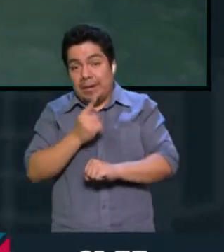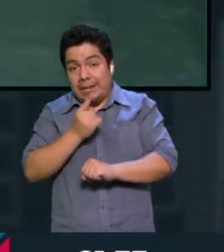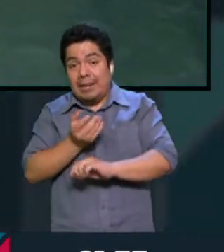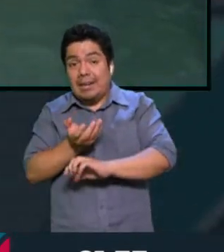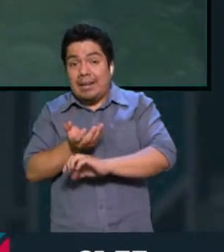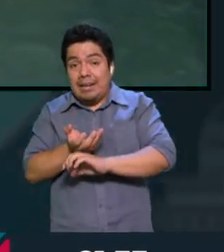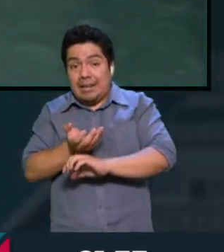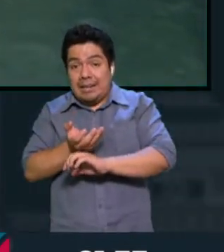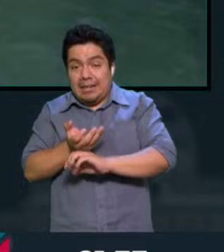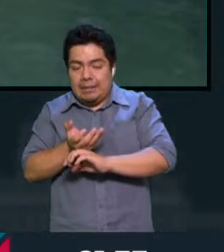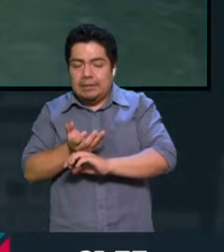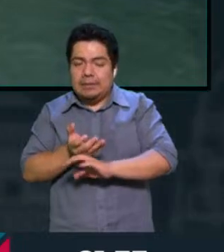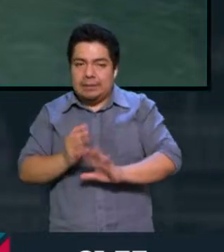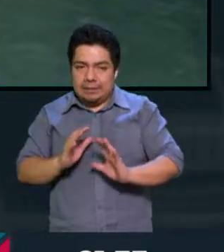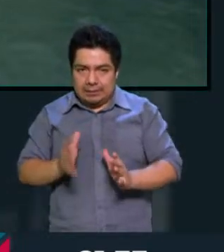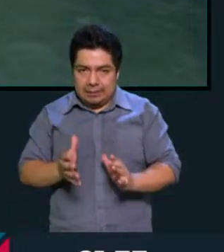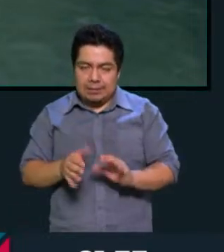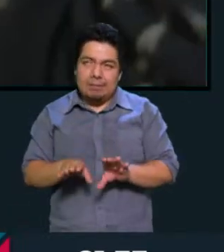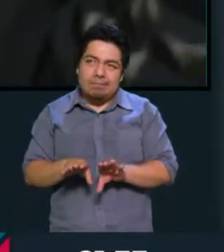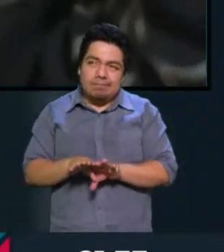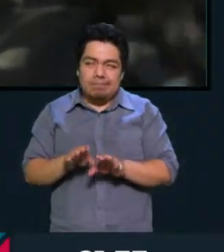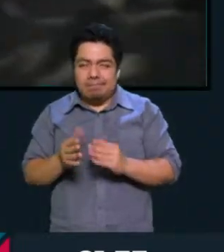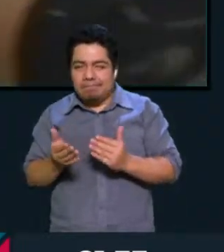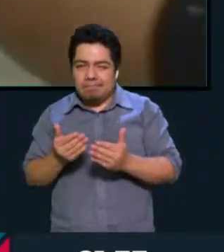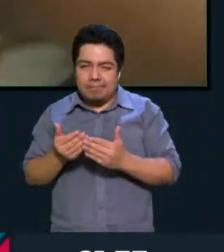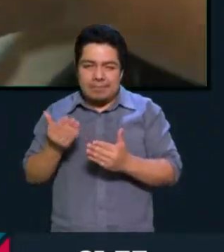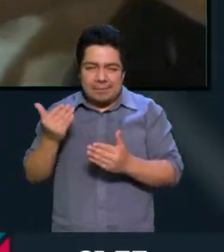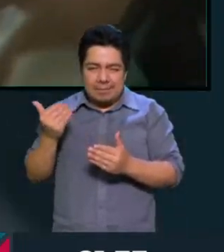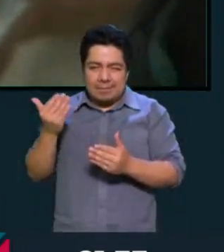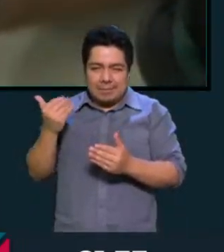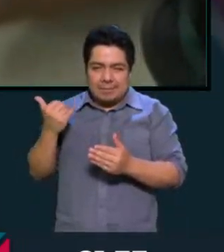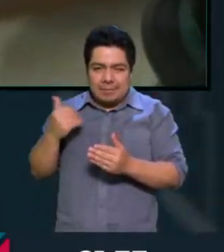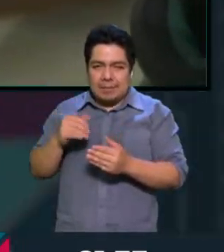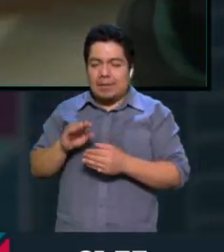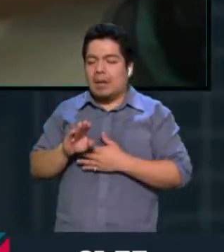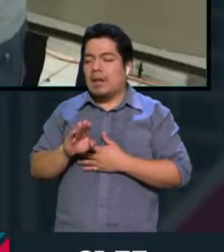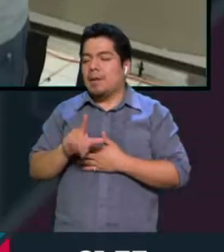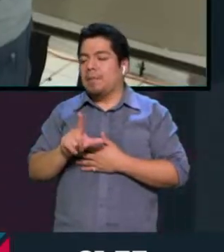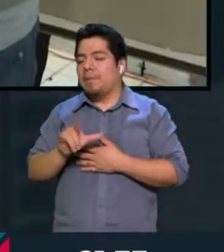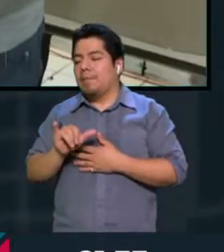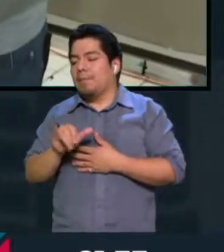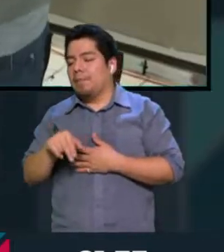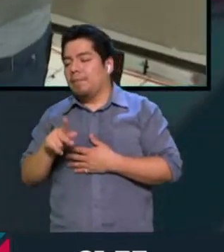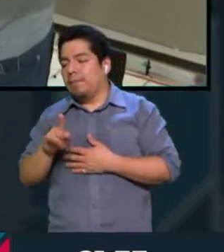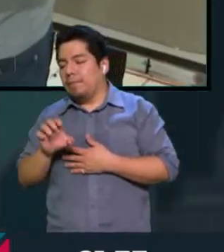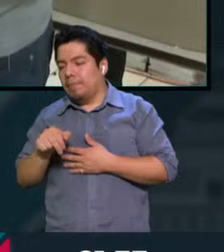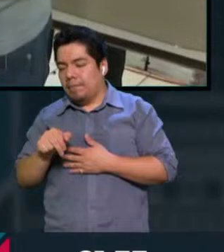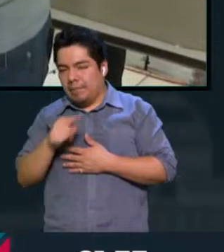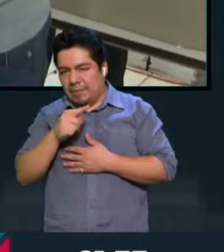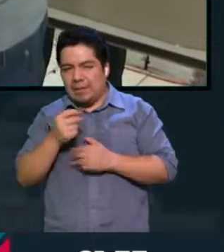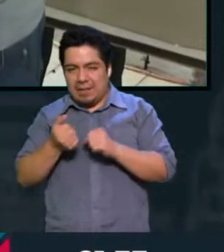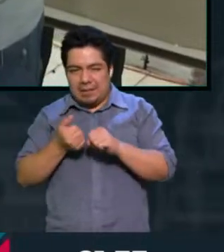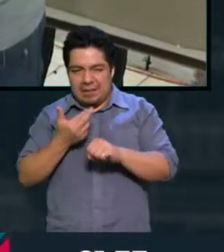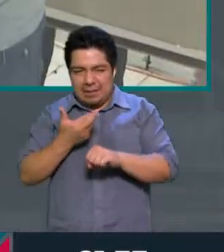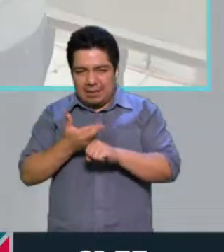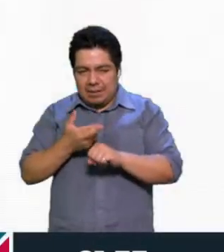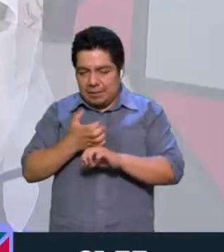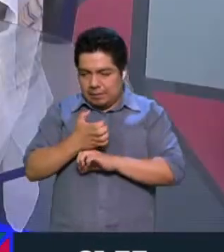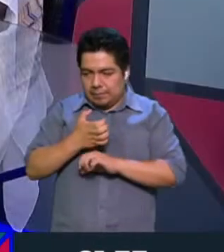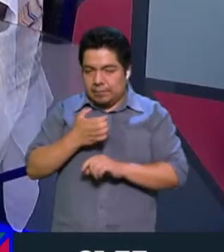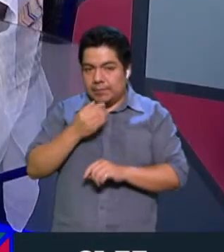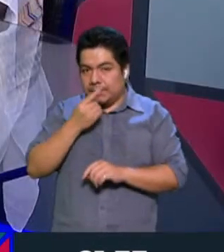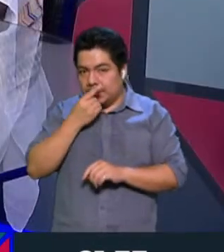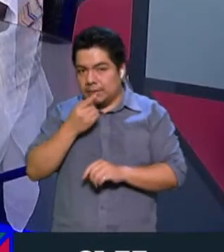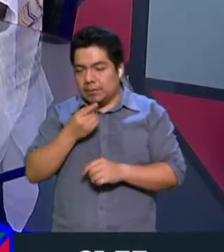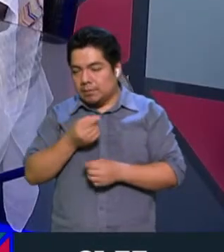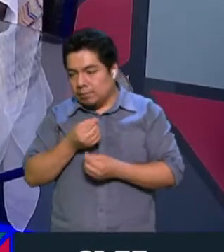mismo ha tenido ya como un pasito atrás, después de que Blinken, ¿no? El secretario de Estado en Estados Unidos, pues sí, se